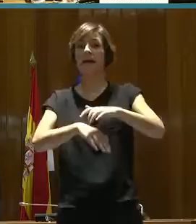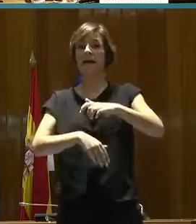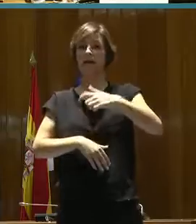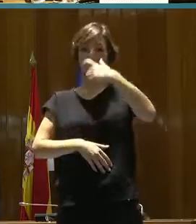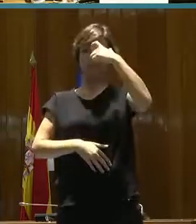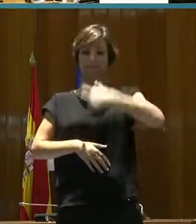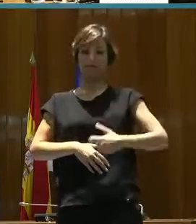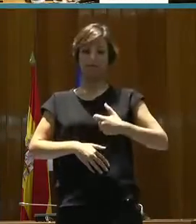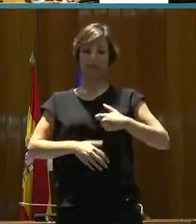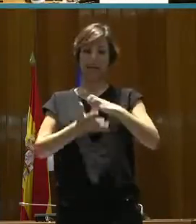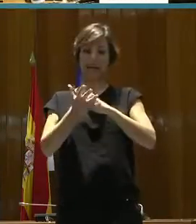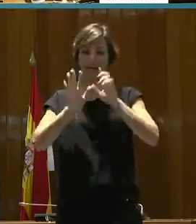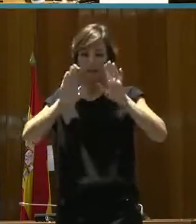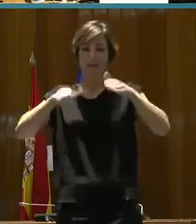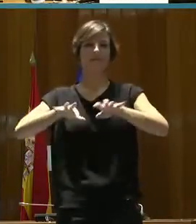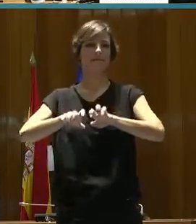la gramática.